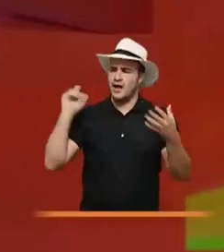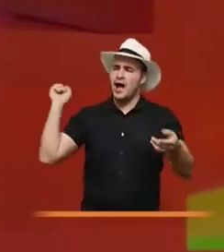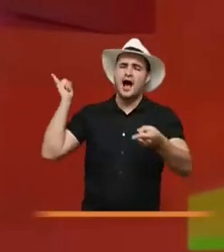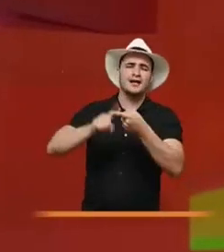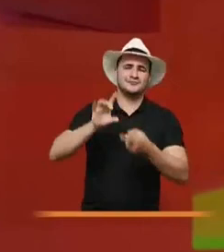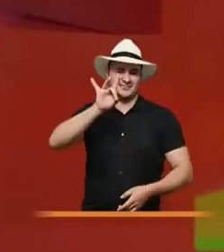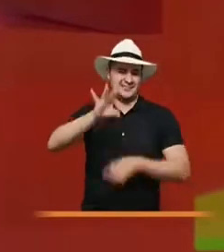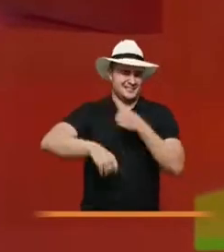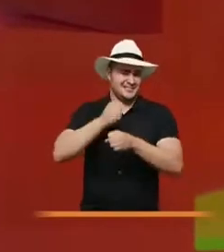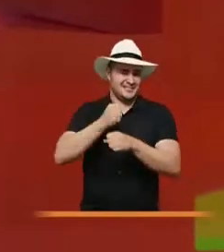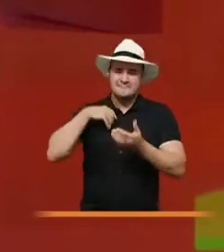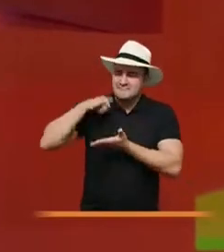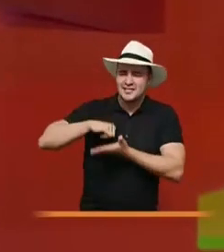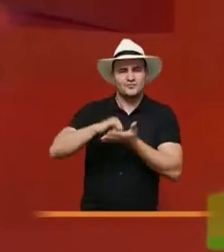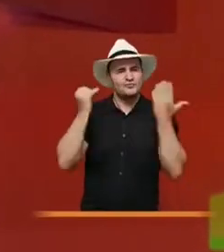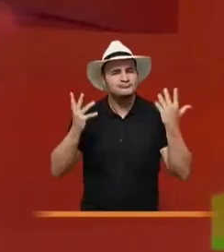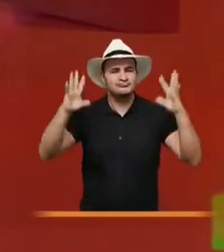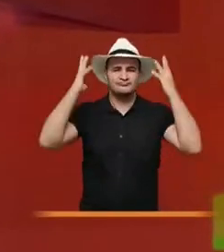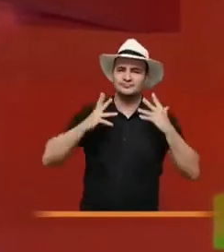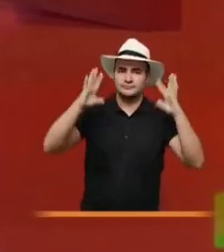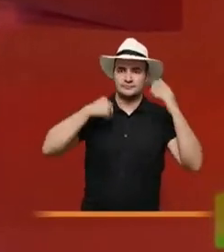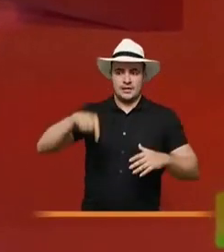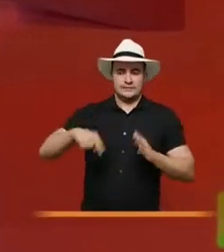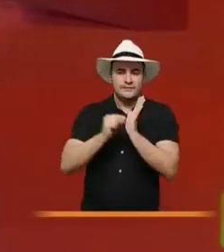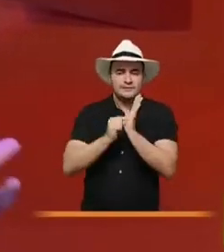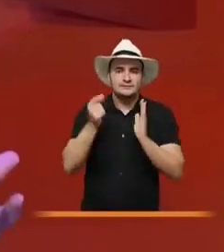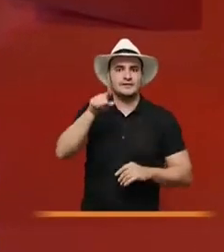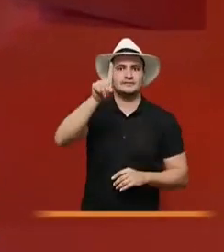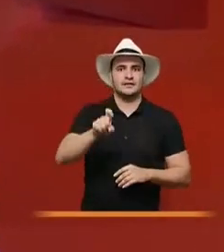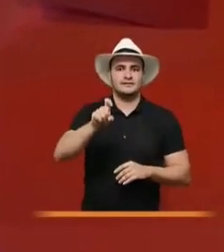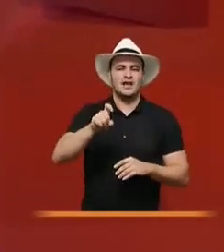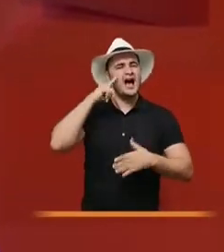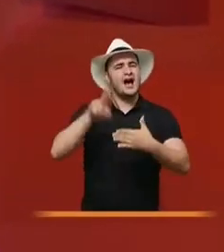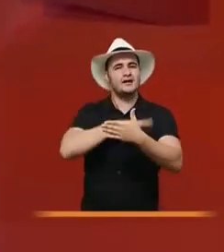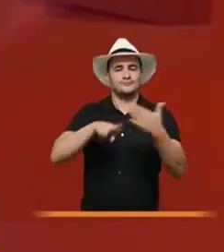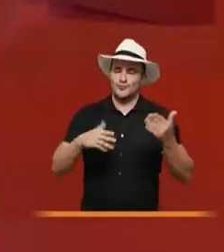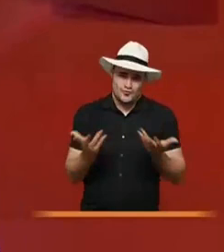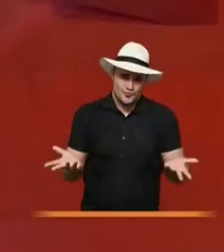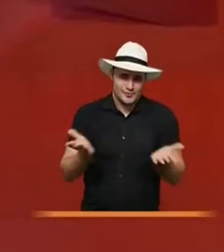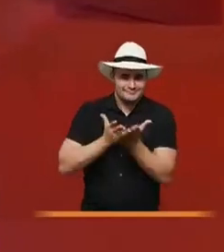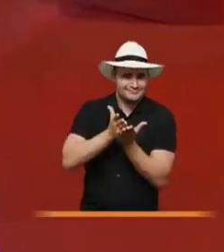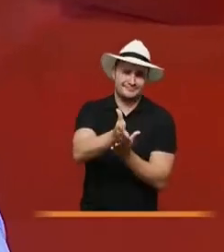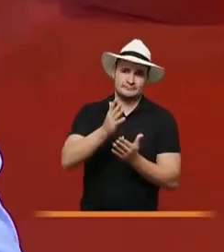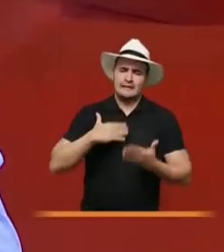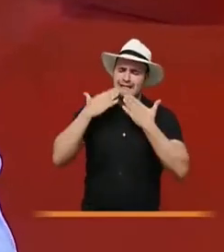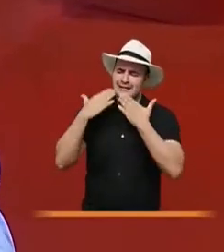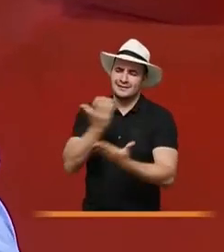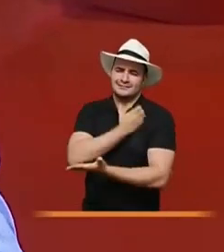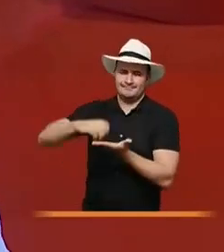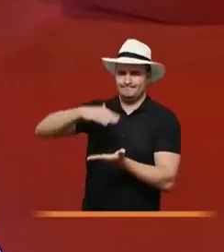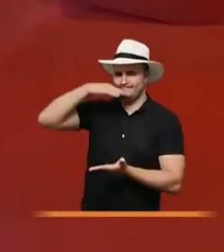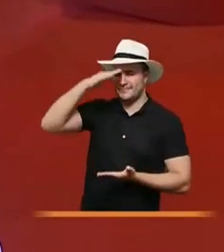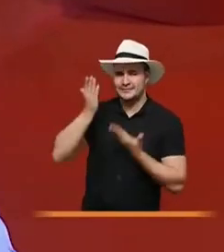magno festival este es el año número 16 no podía ser la excepción el agradecimiento grande a la alcaldía de medellín a la